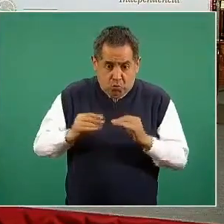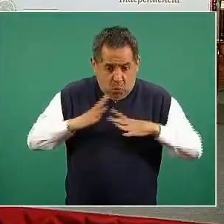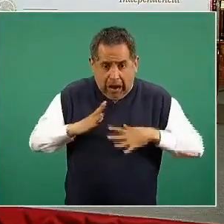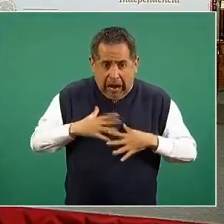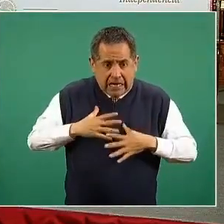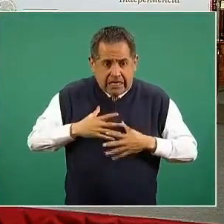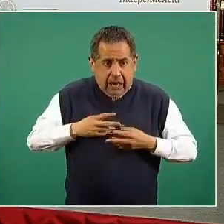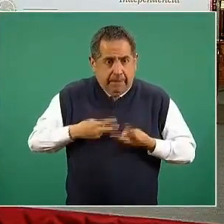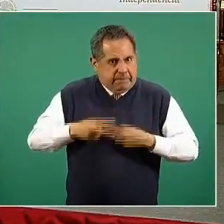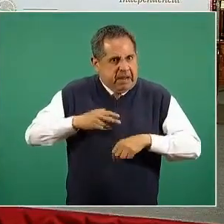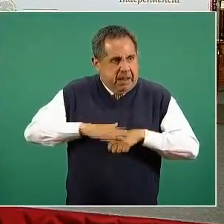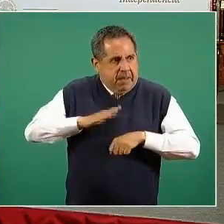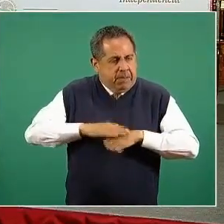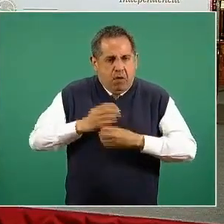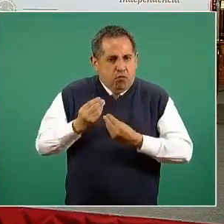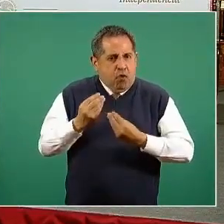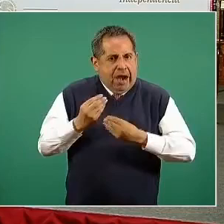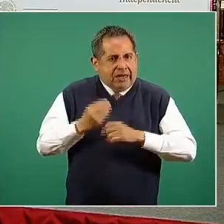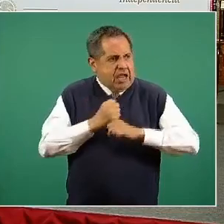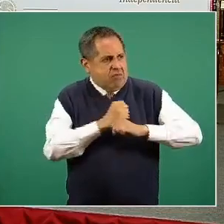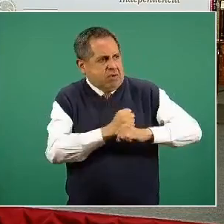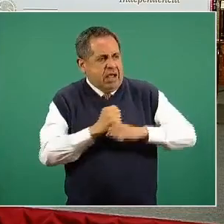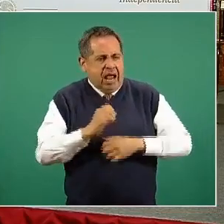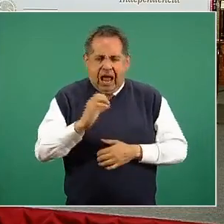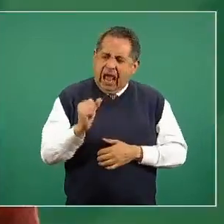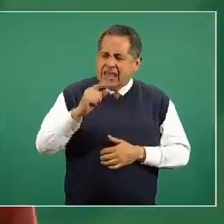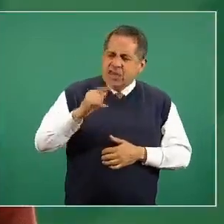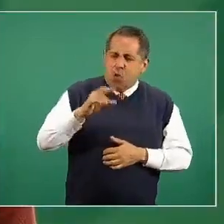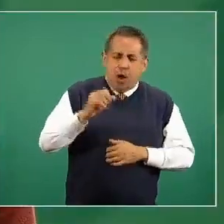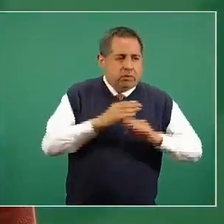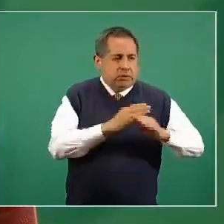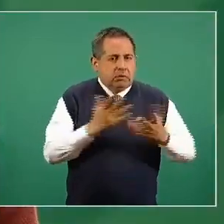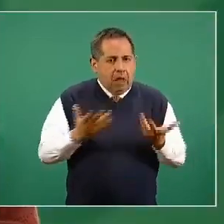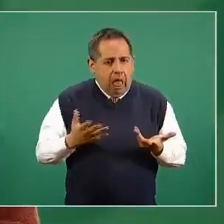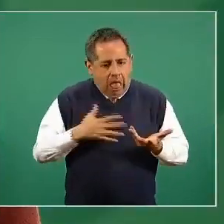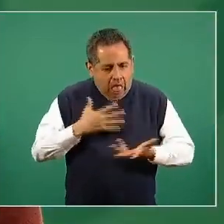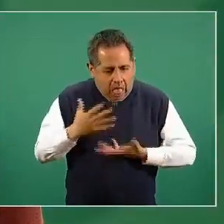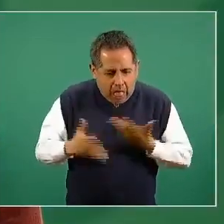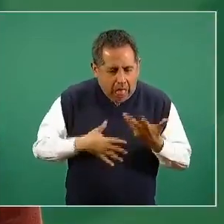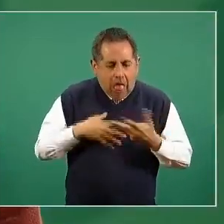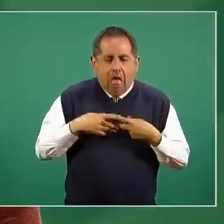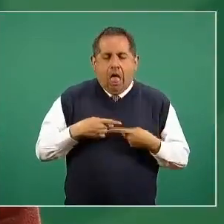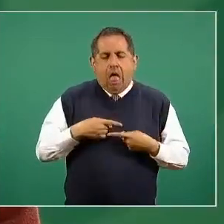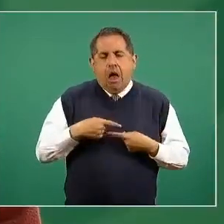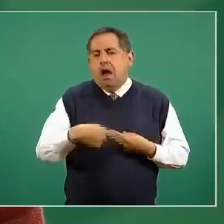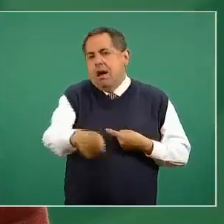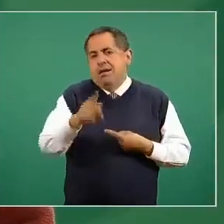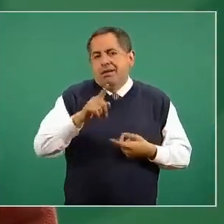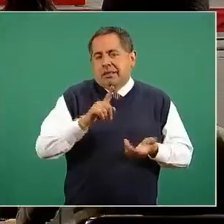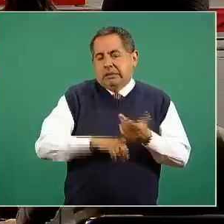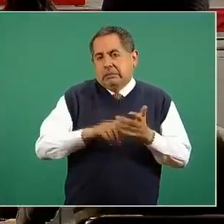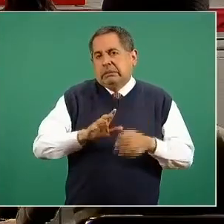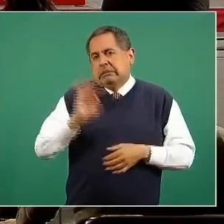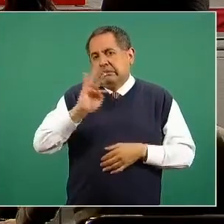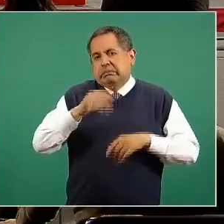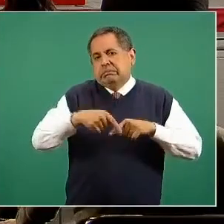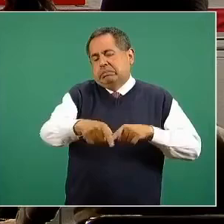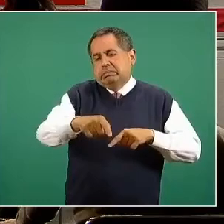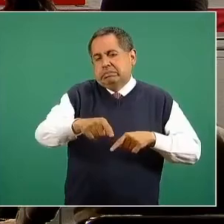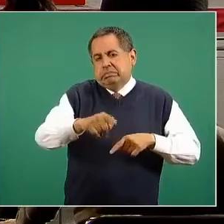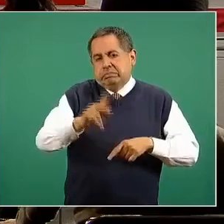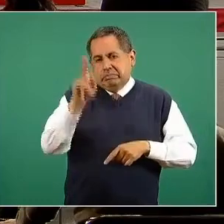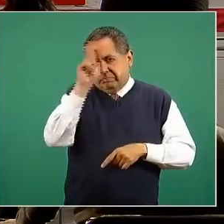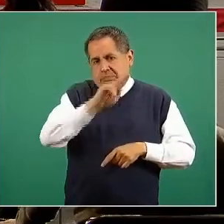suficiente velocidad suficientes concentraciones de anticuerpos, y esas personas son quienes tienen la mayor probabilidad